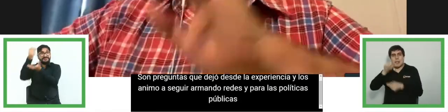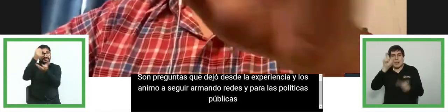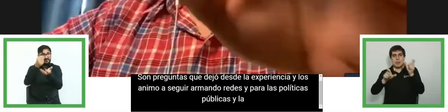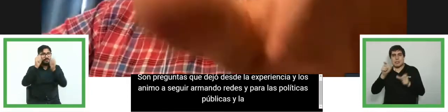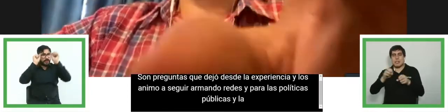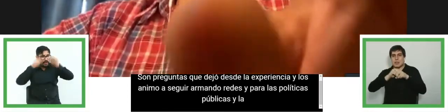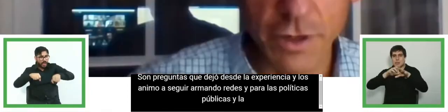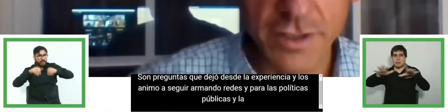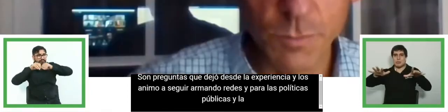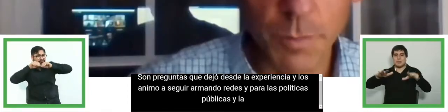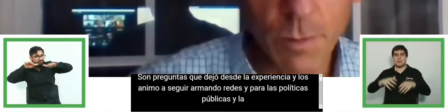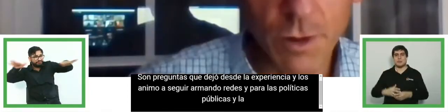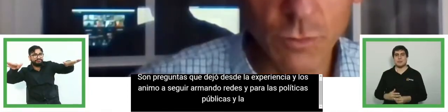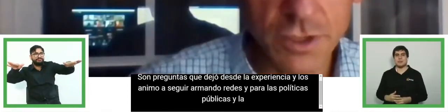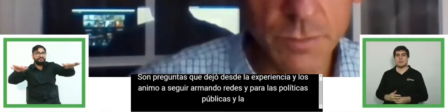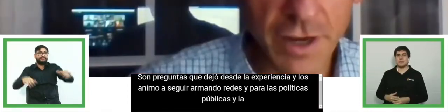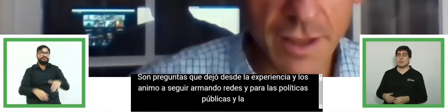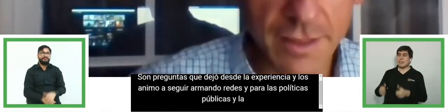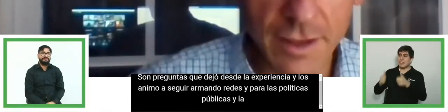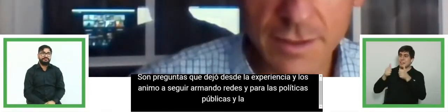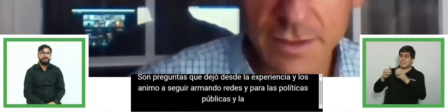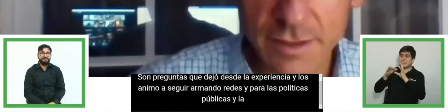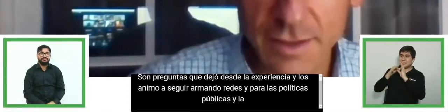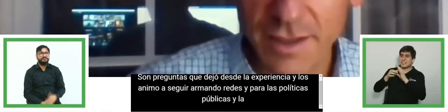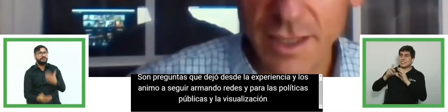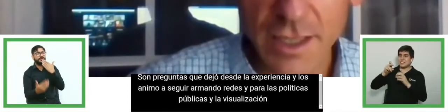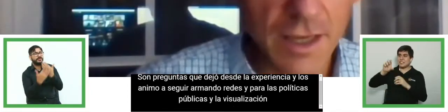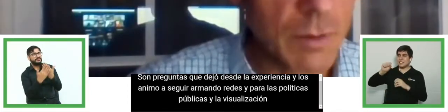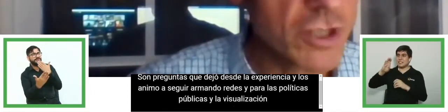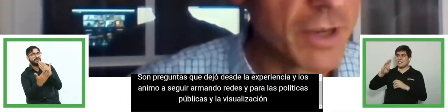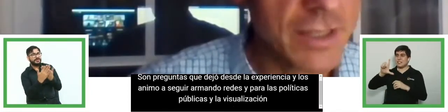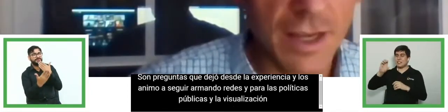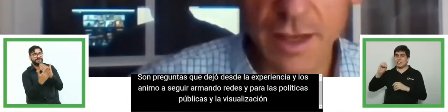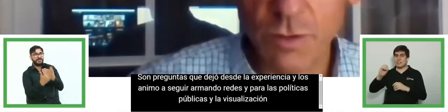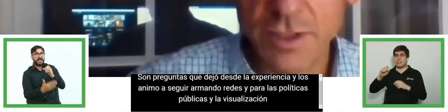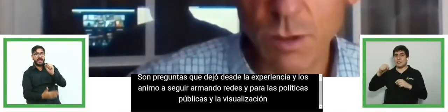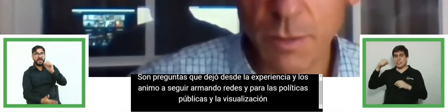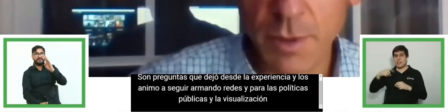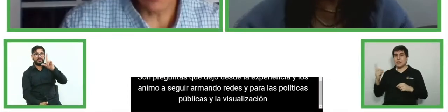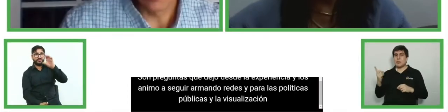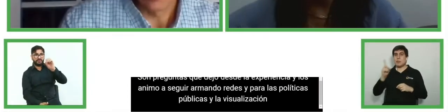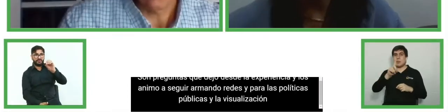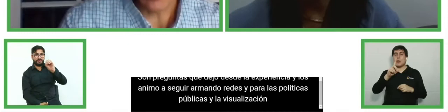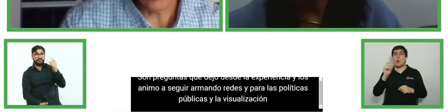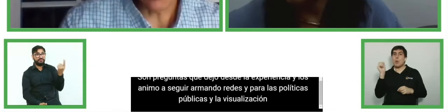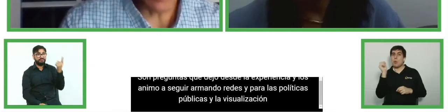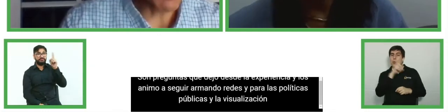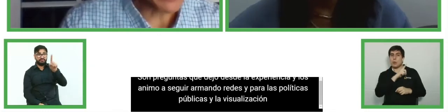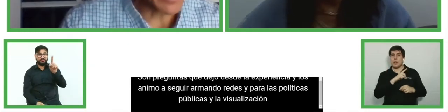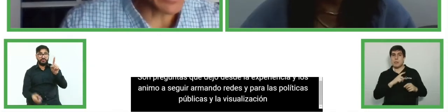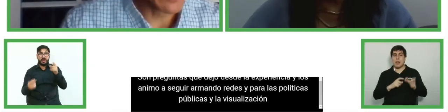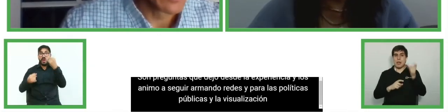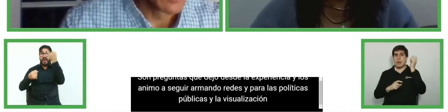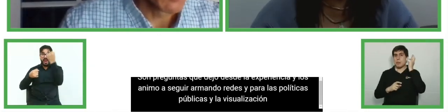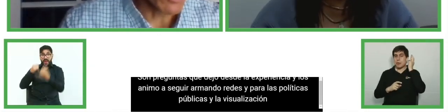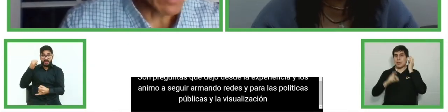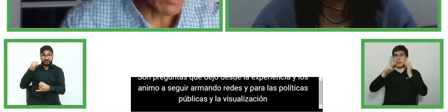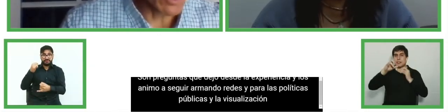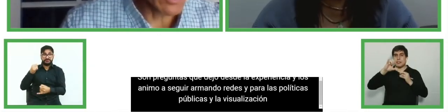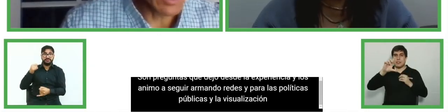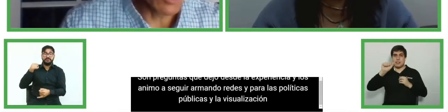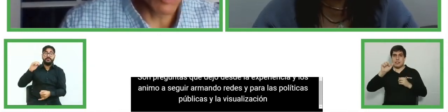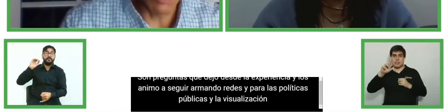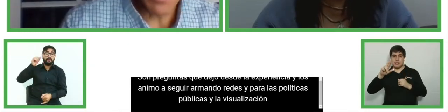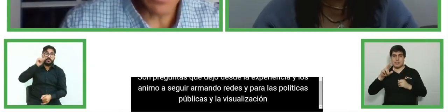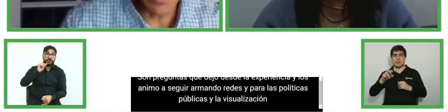Gracias. Buenísimo, Pablo. Muchísimas gracias. Y ya vamos a pasar a nuestra última presentadora, Pilar, por